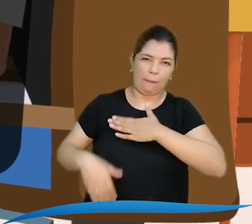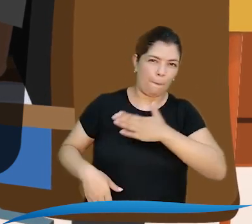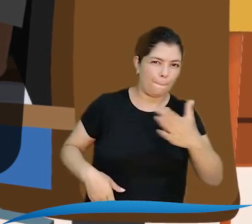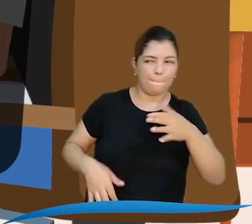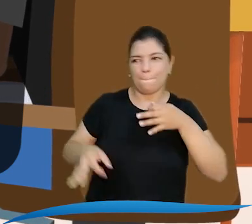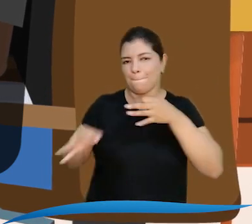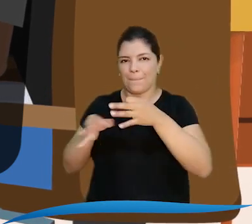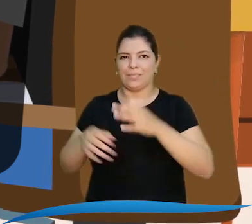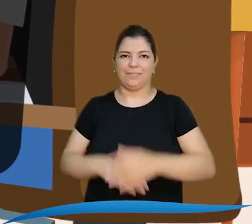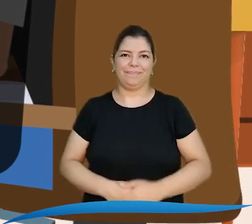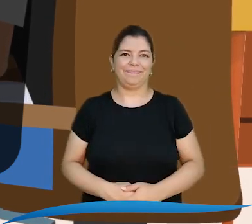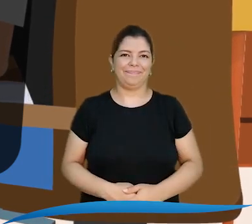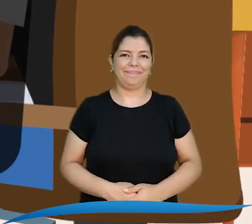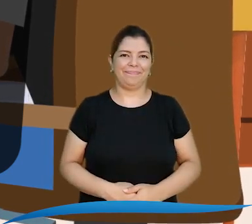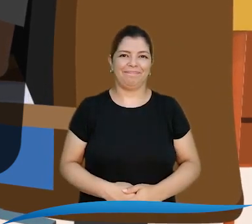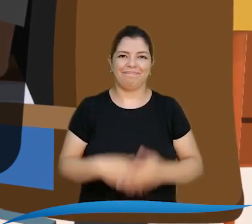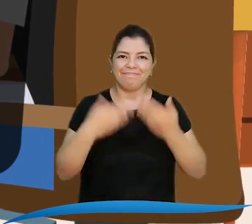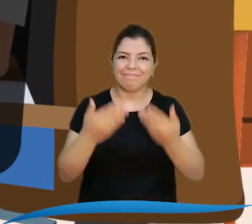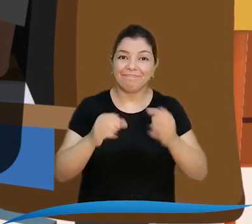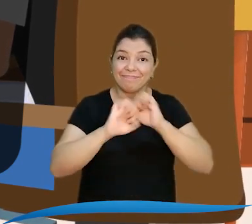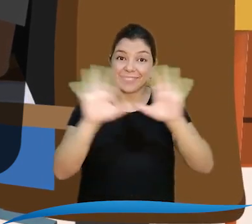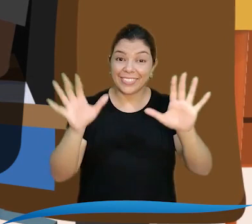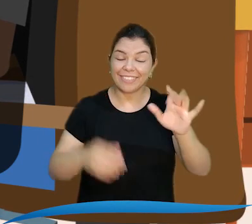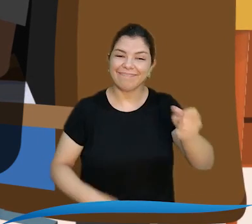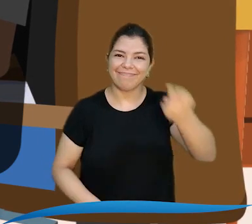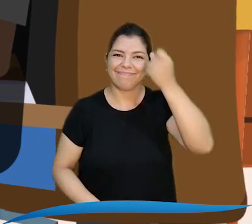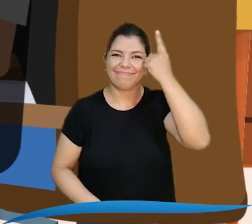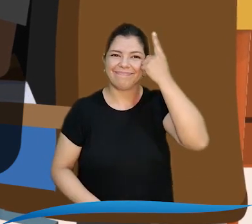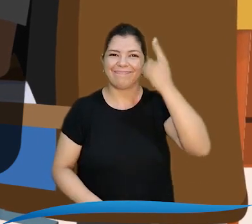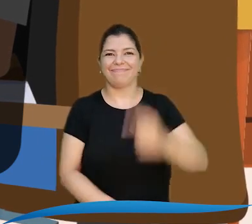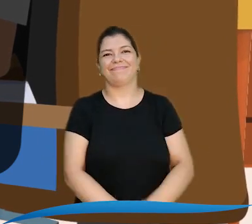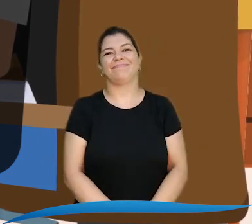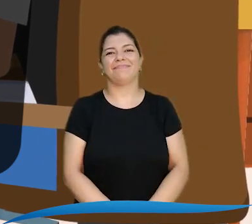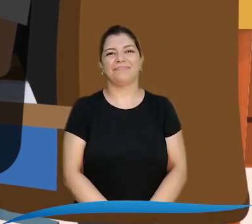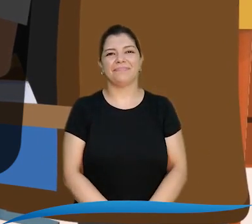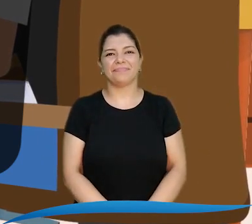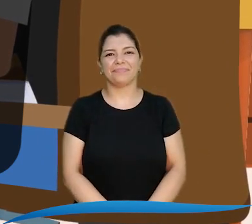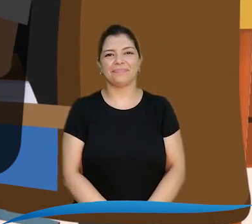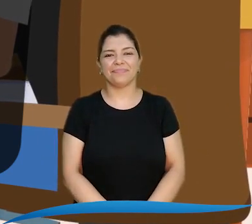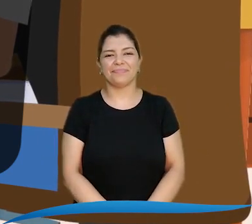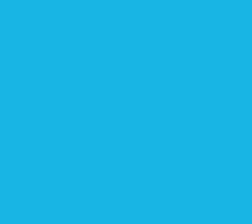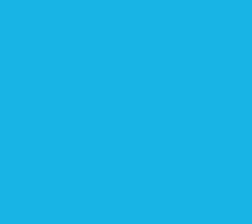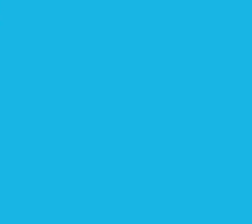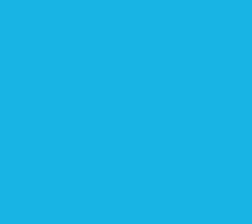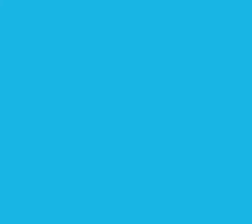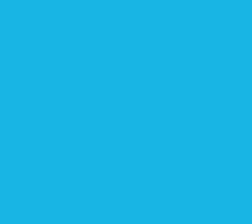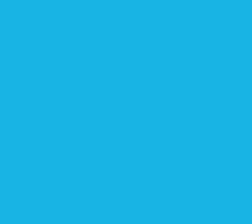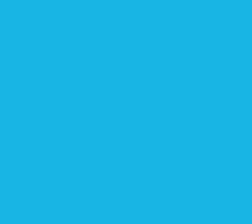la atención de las personas con discapacidad. Porque así clarito, sí nos entendemos.